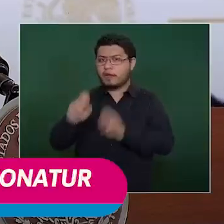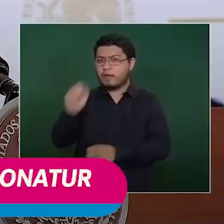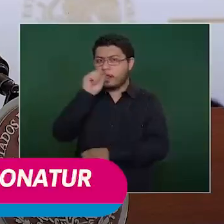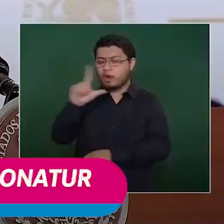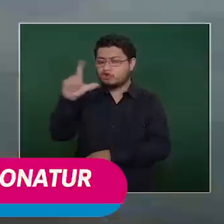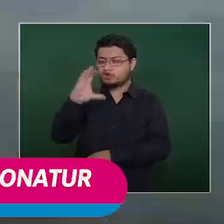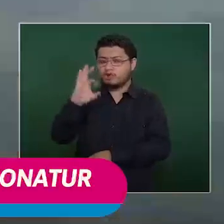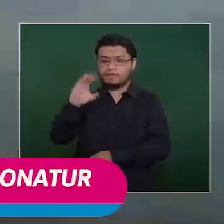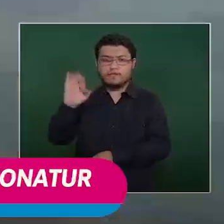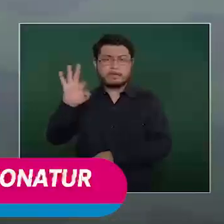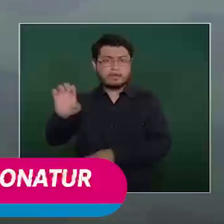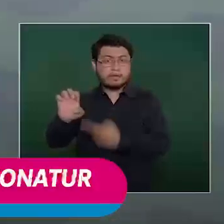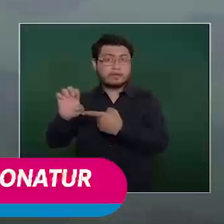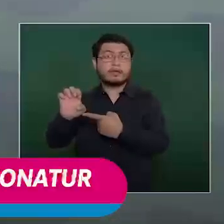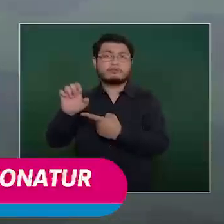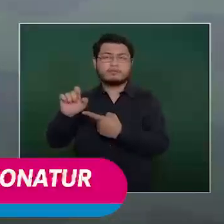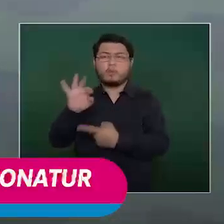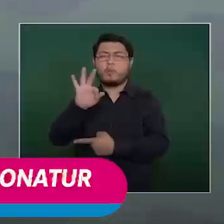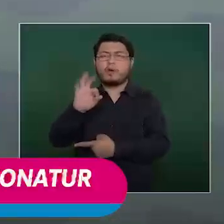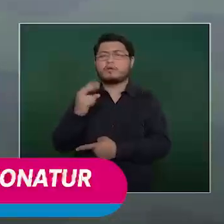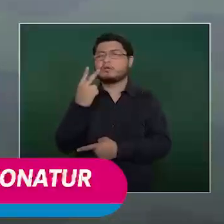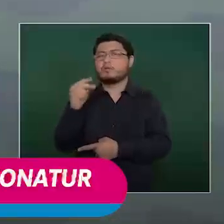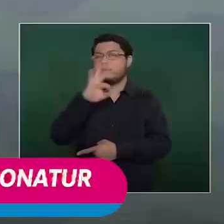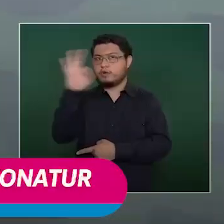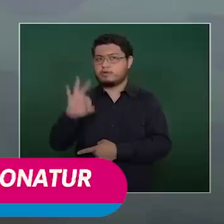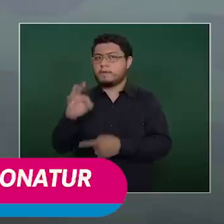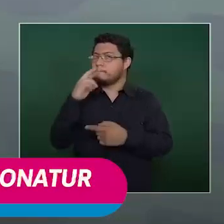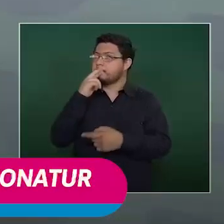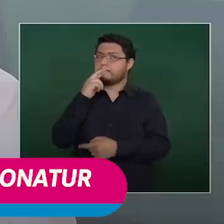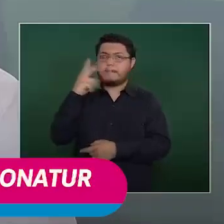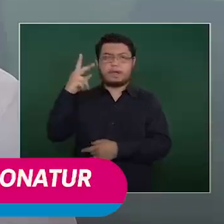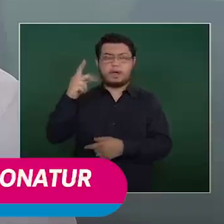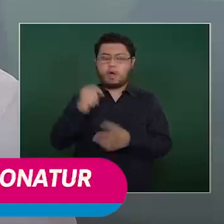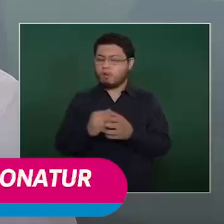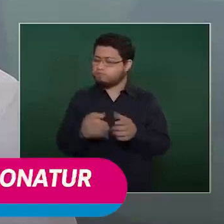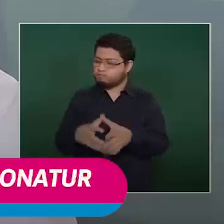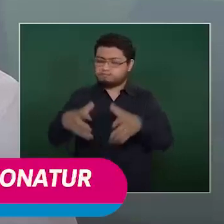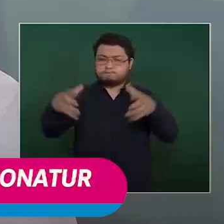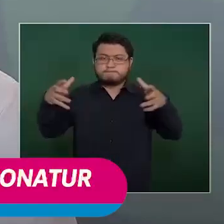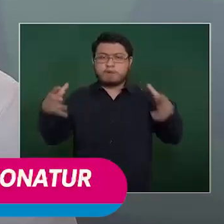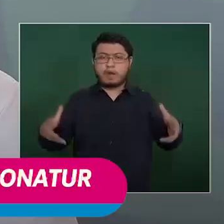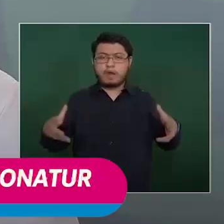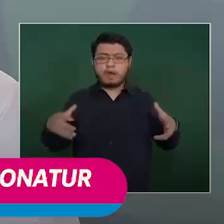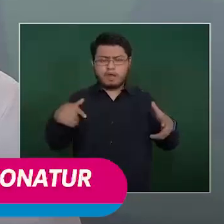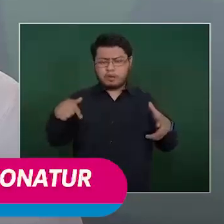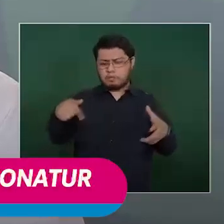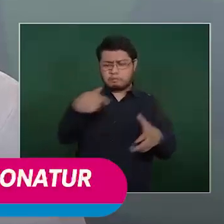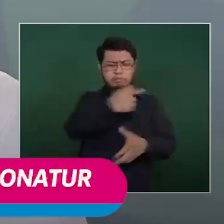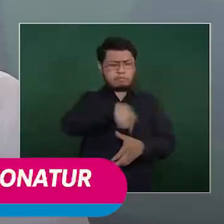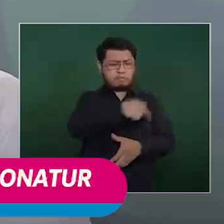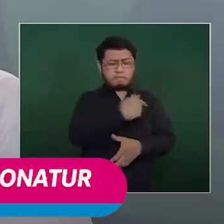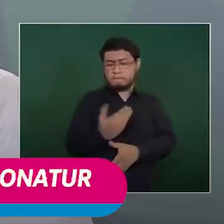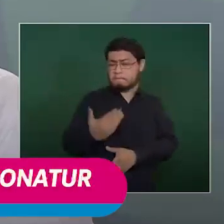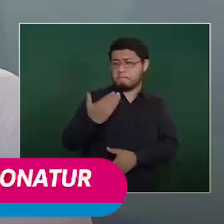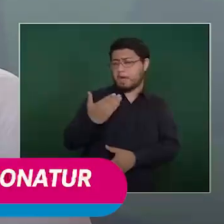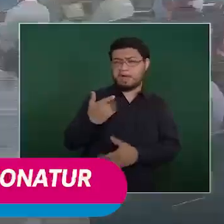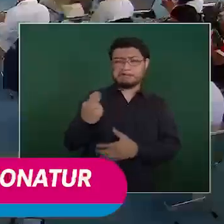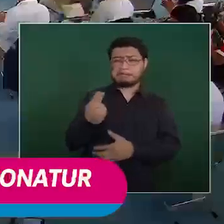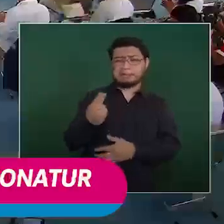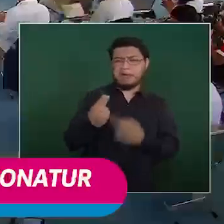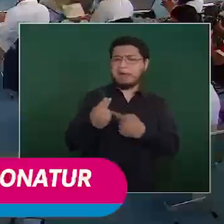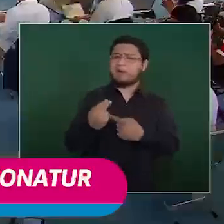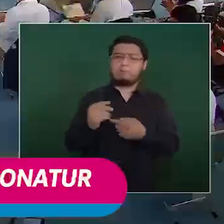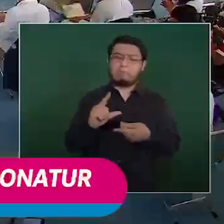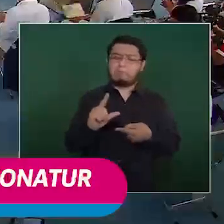Federal de Electricidad será del 42% mayor que la demanda eléctrica para el